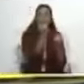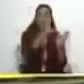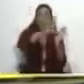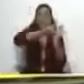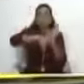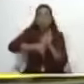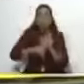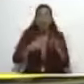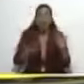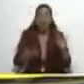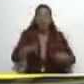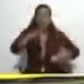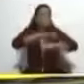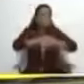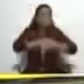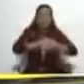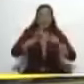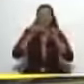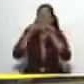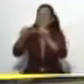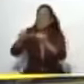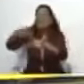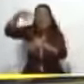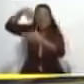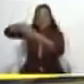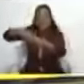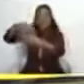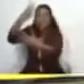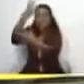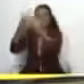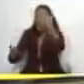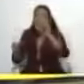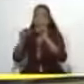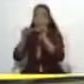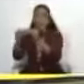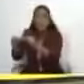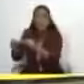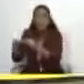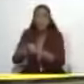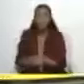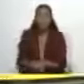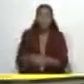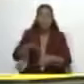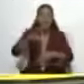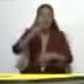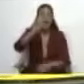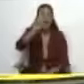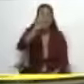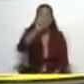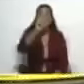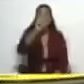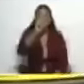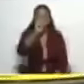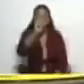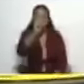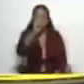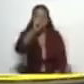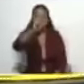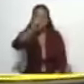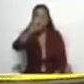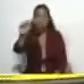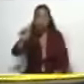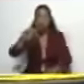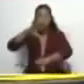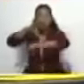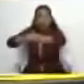de inhabilitación de por vida a la corrupción, de cadena perpetua a la traición a la patria